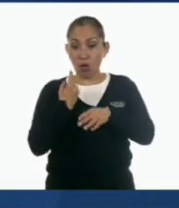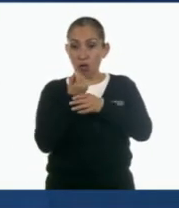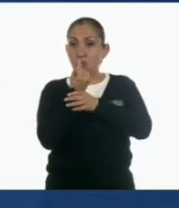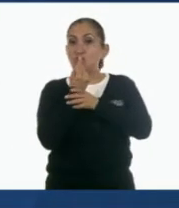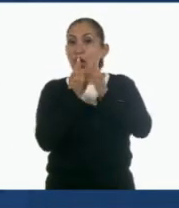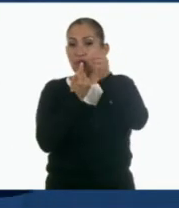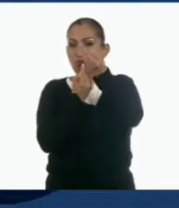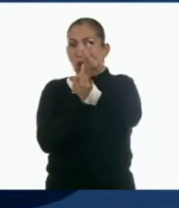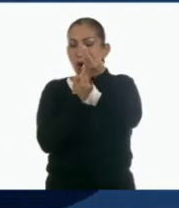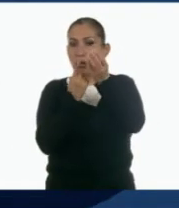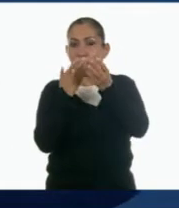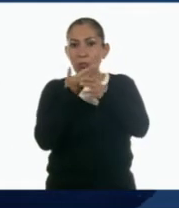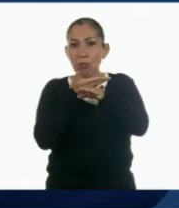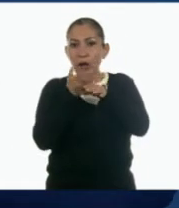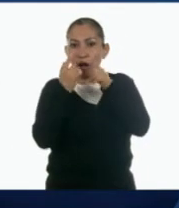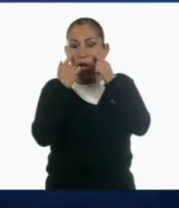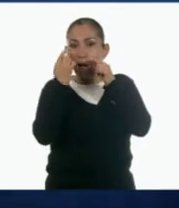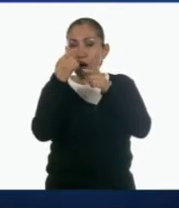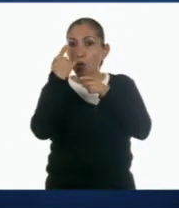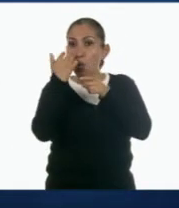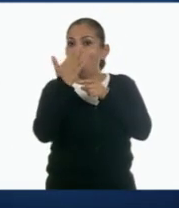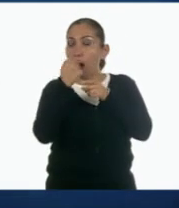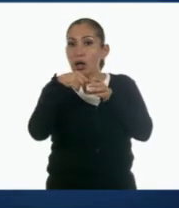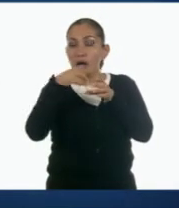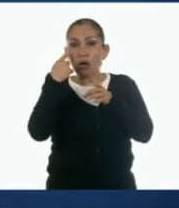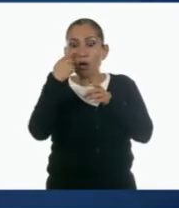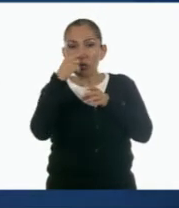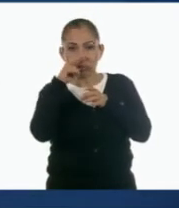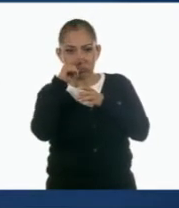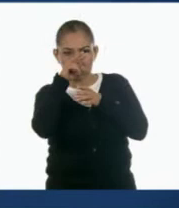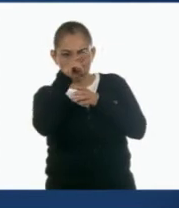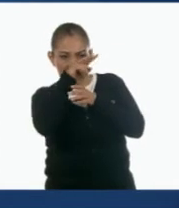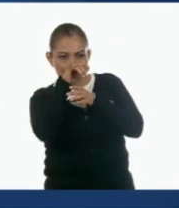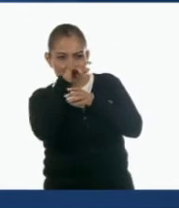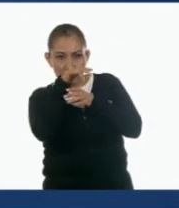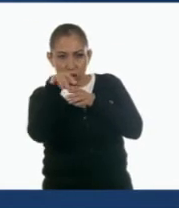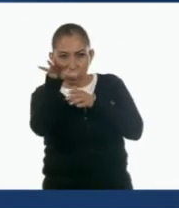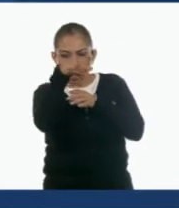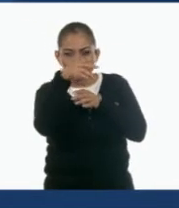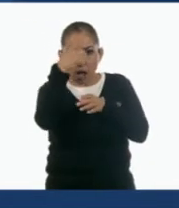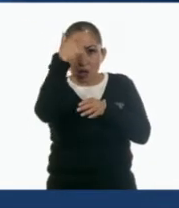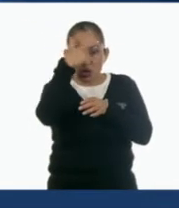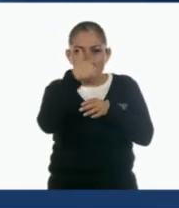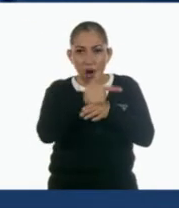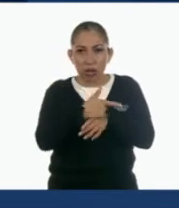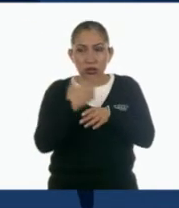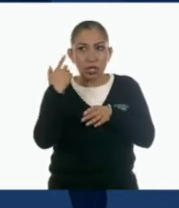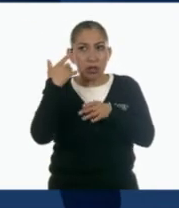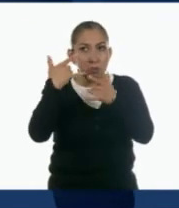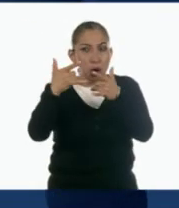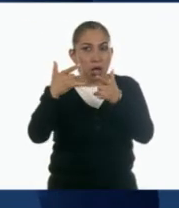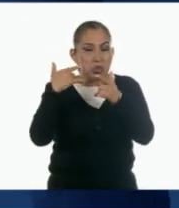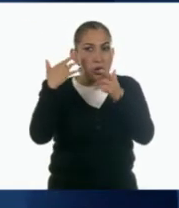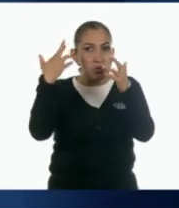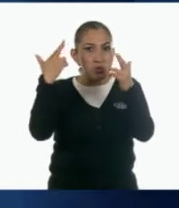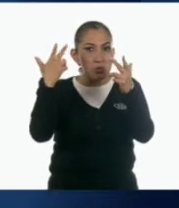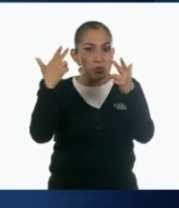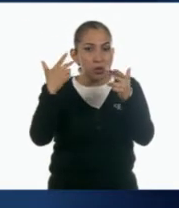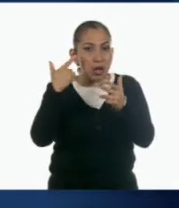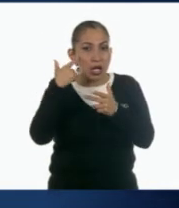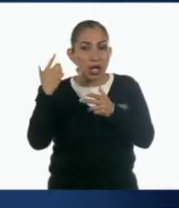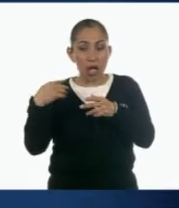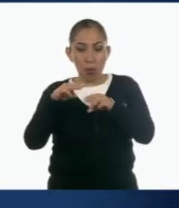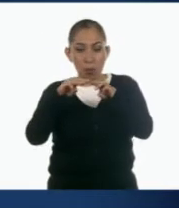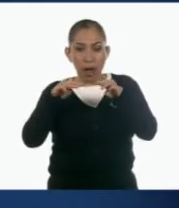encendida, muy pálida y sin ojos, buscaba algo a través de la larga noche. crujían las puertas y los muebles